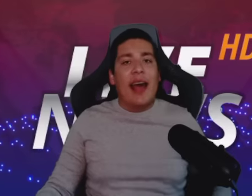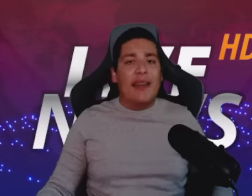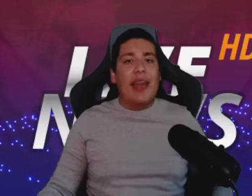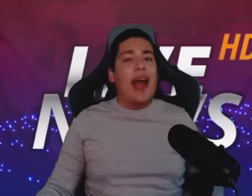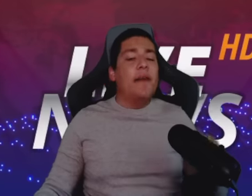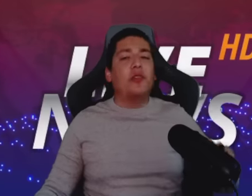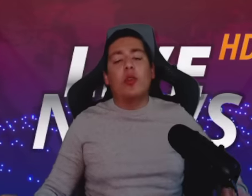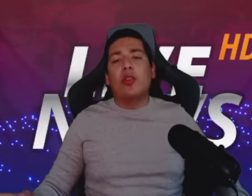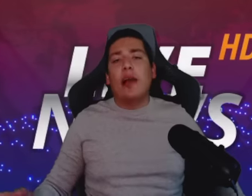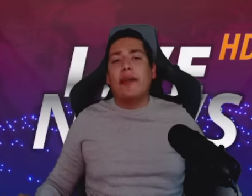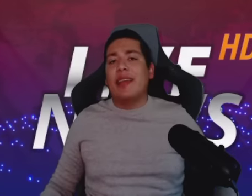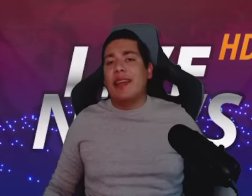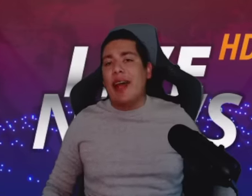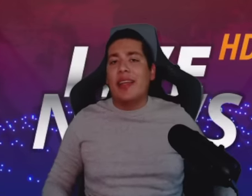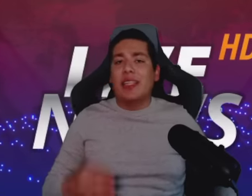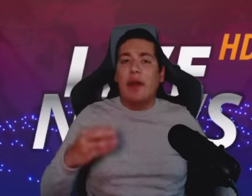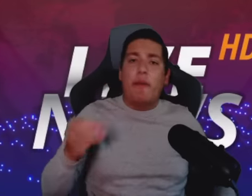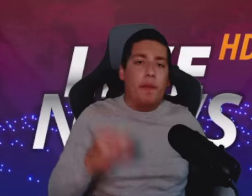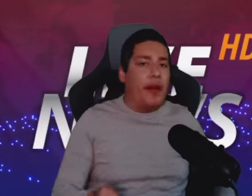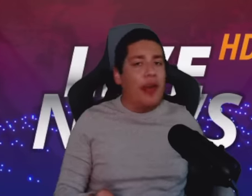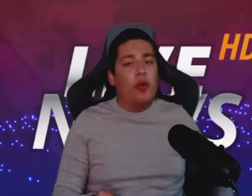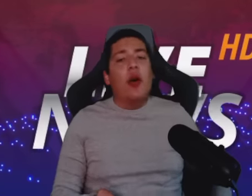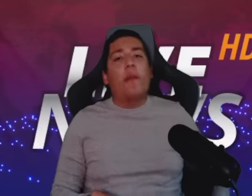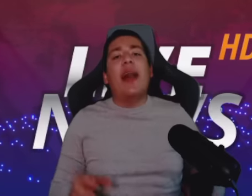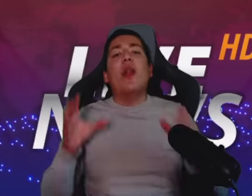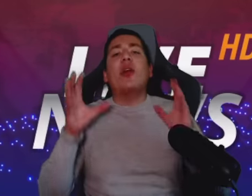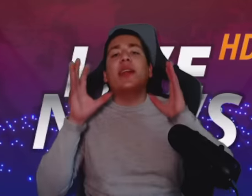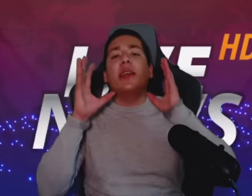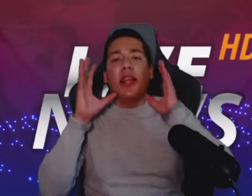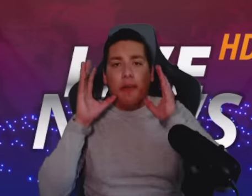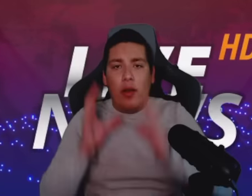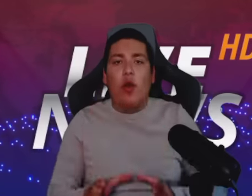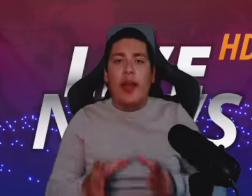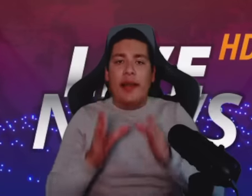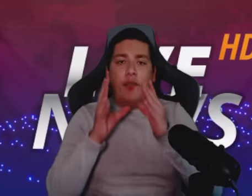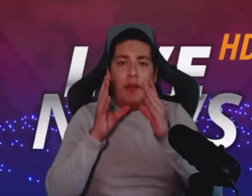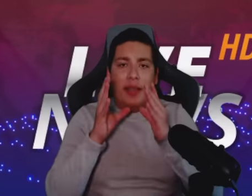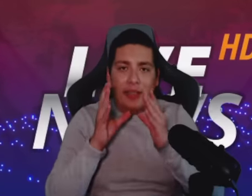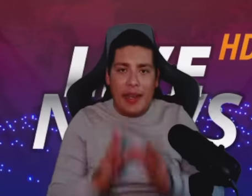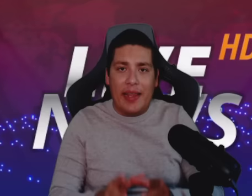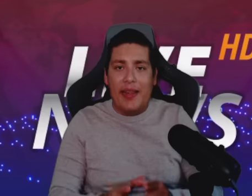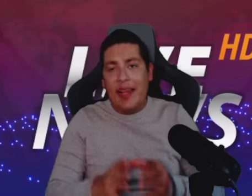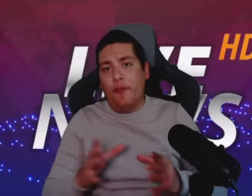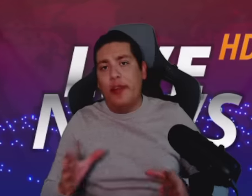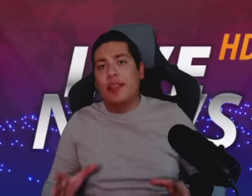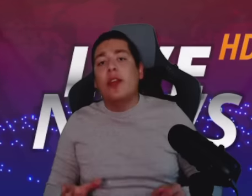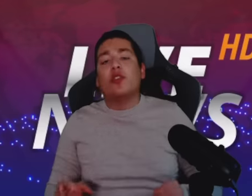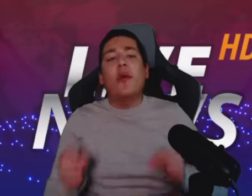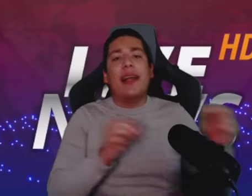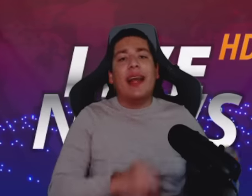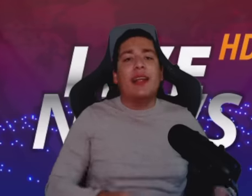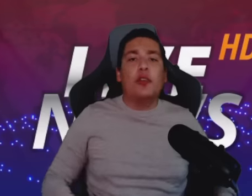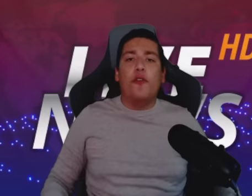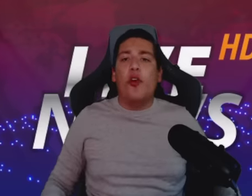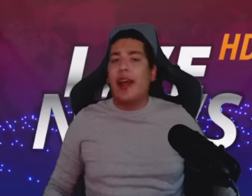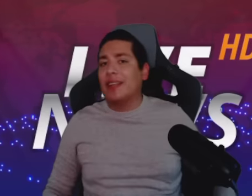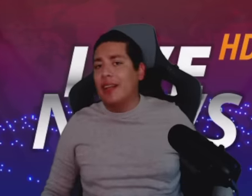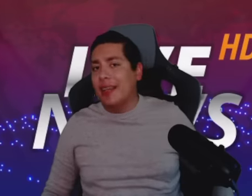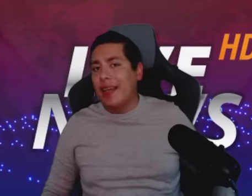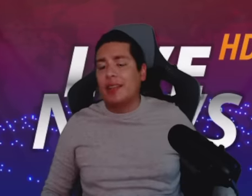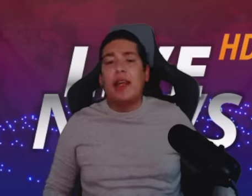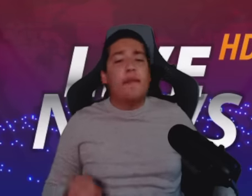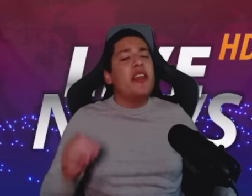nadie absolutamente nadie estaba preparado para lo que se reveló en la nueva serie de netflix sobre el caso florence